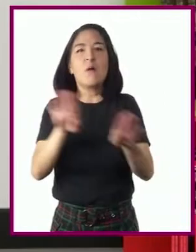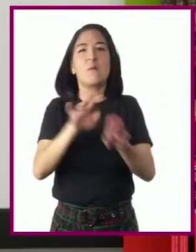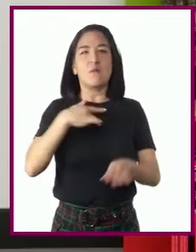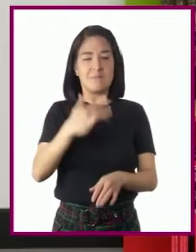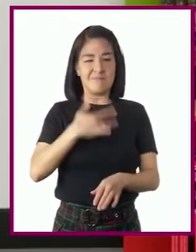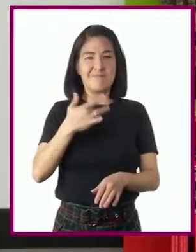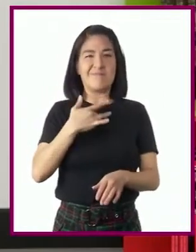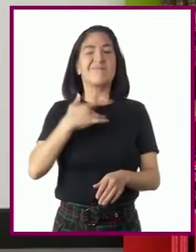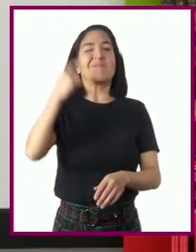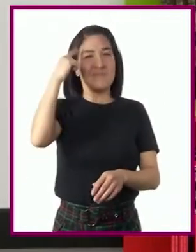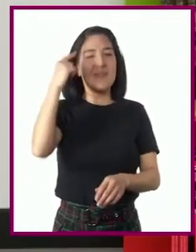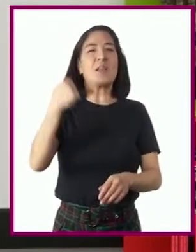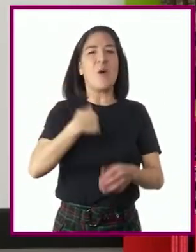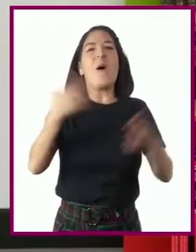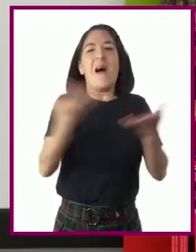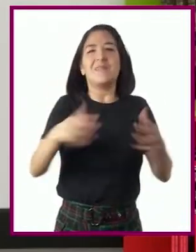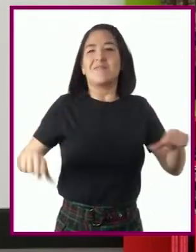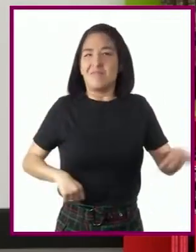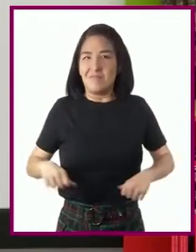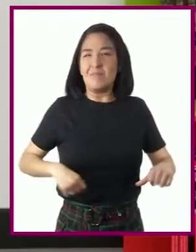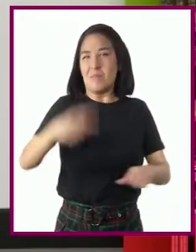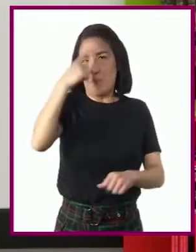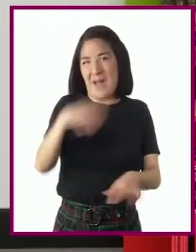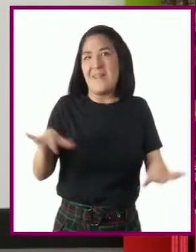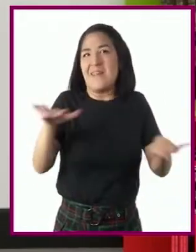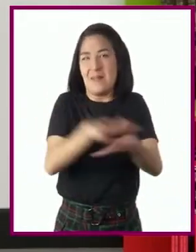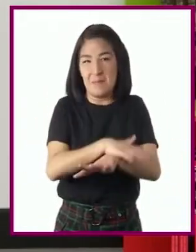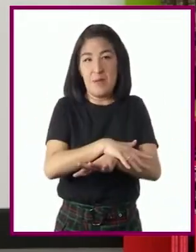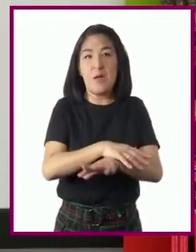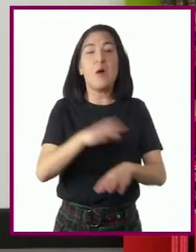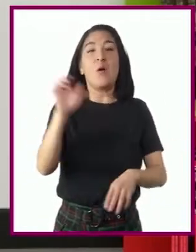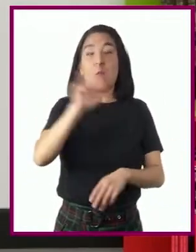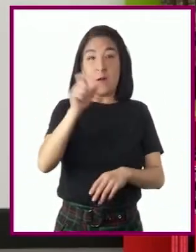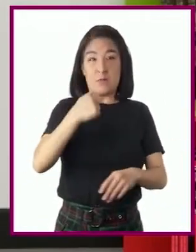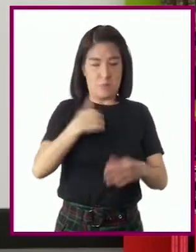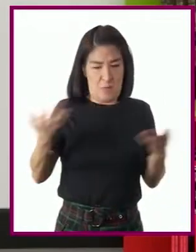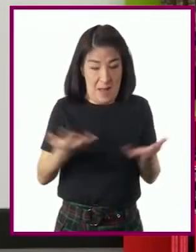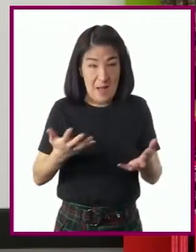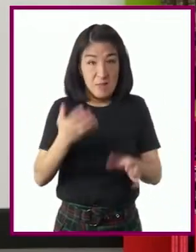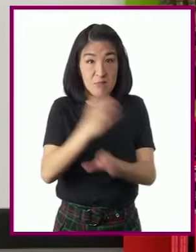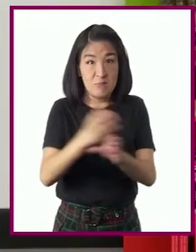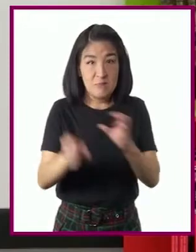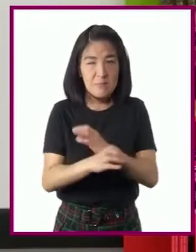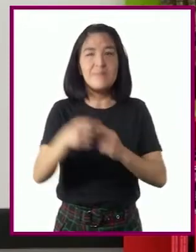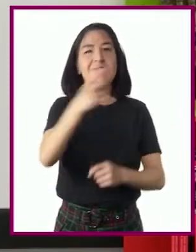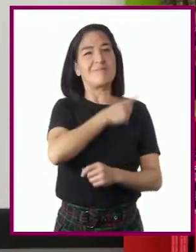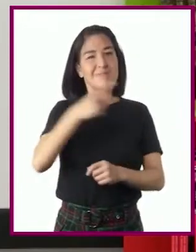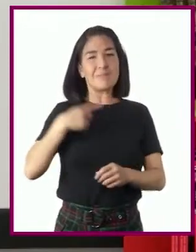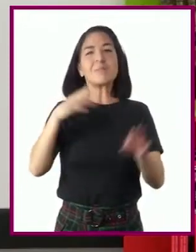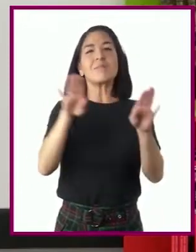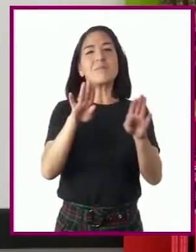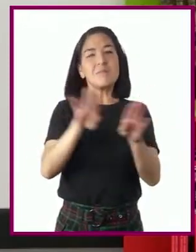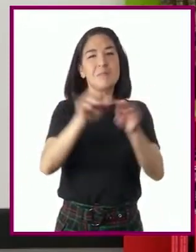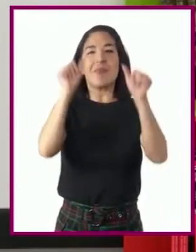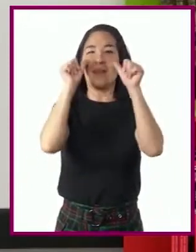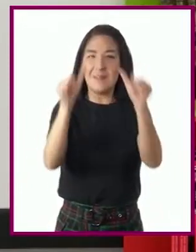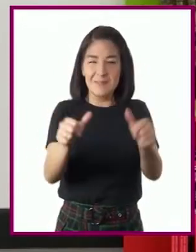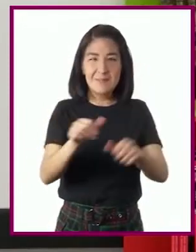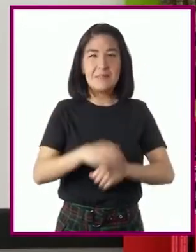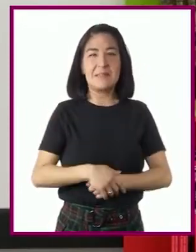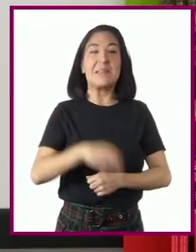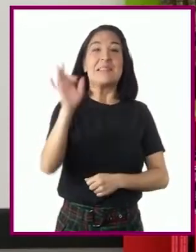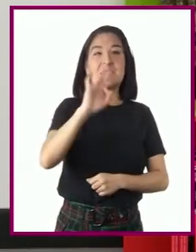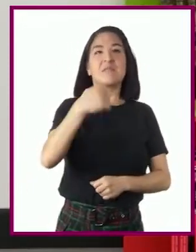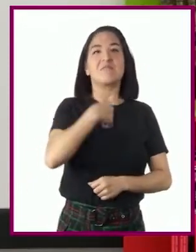ello. Si las emociones están allí para prevenirnos, debemos poner atención. Puede ser que tengamos